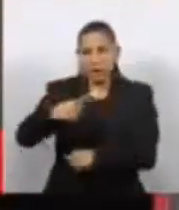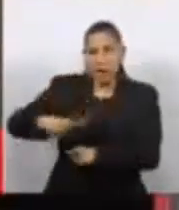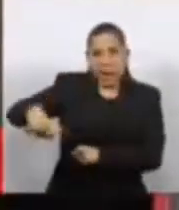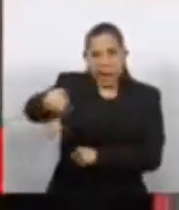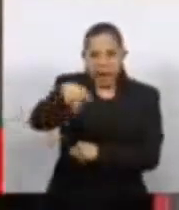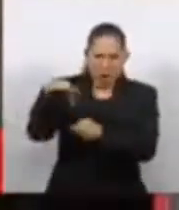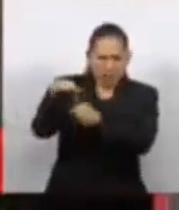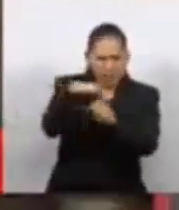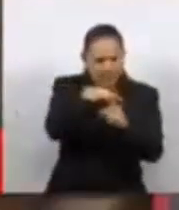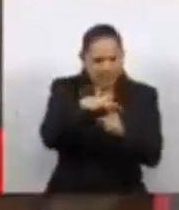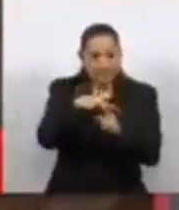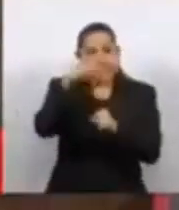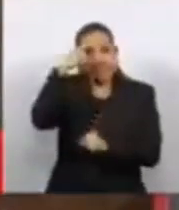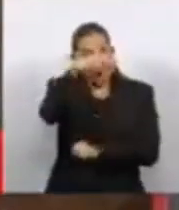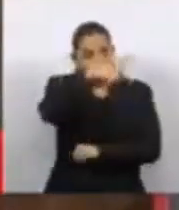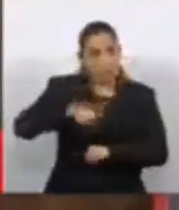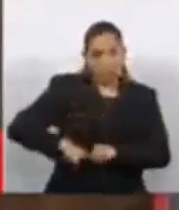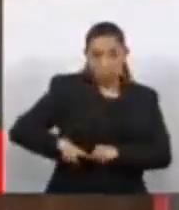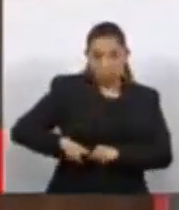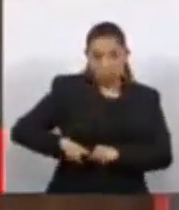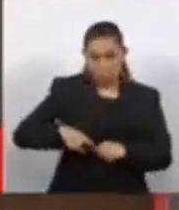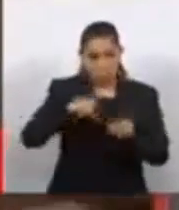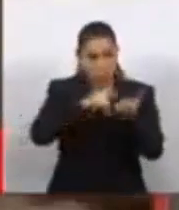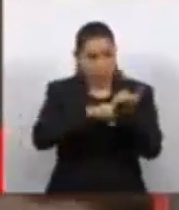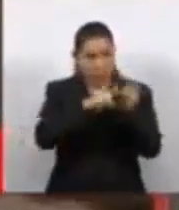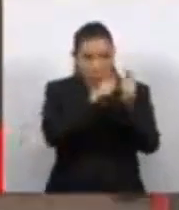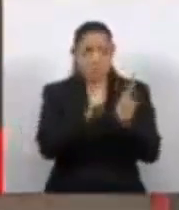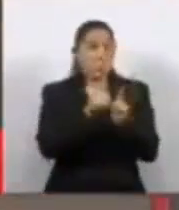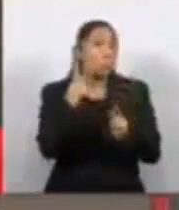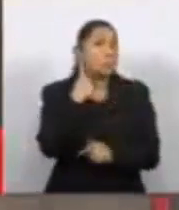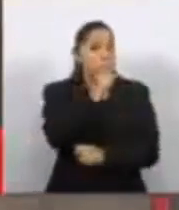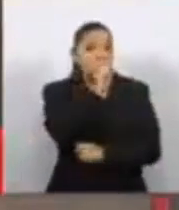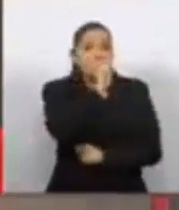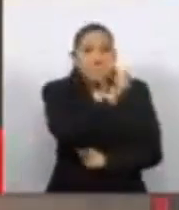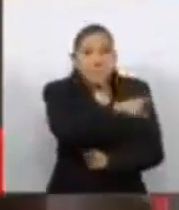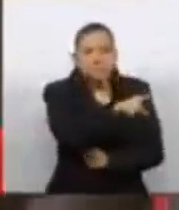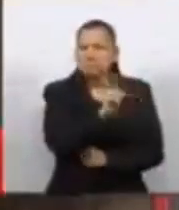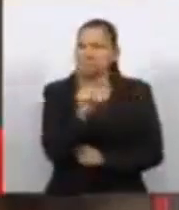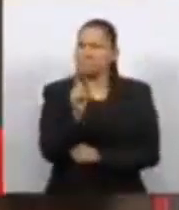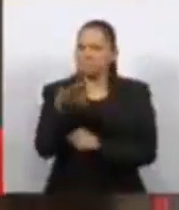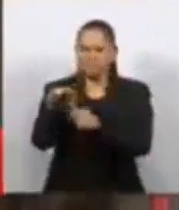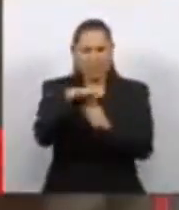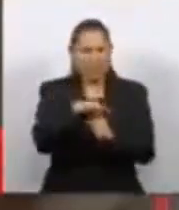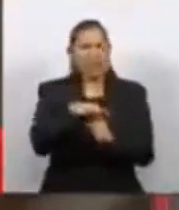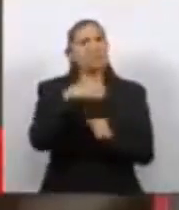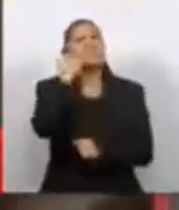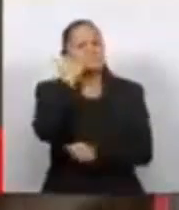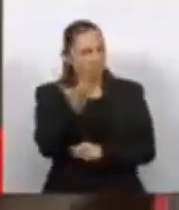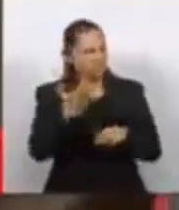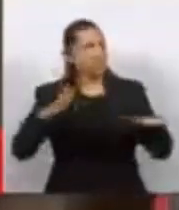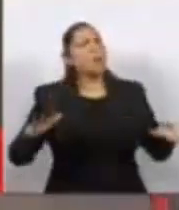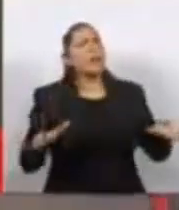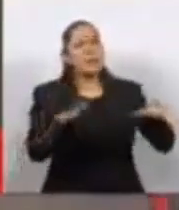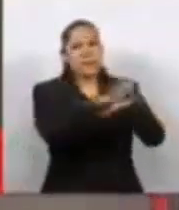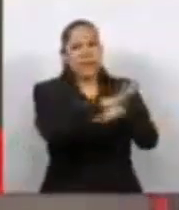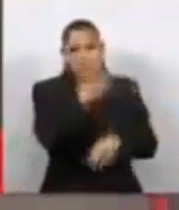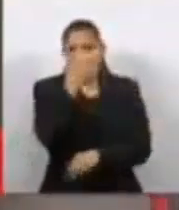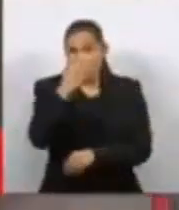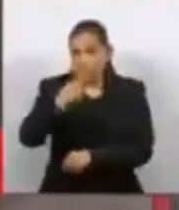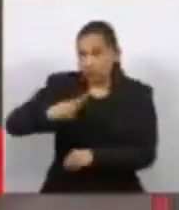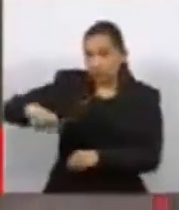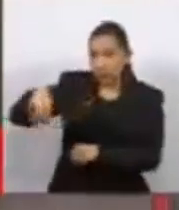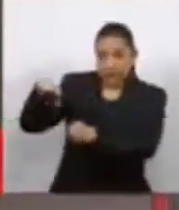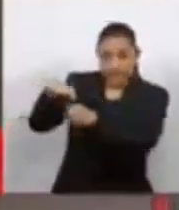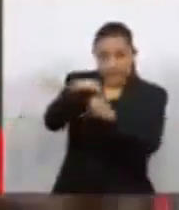gobierno en turno. Votaron por un cambio y mandaron un mensaje que debería quedar inscrito en la